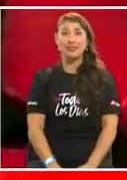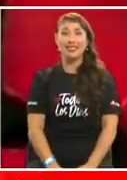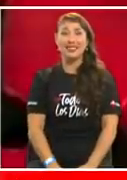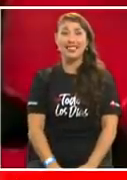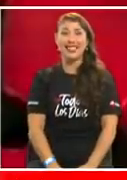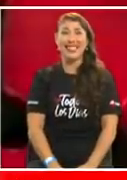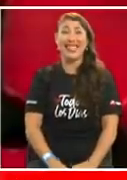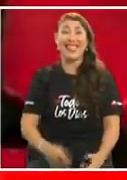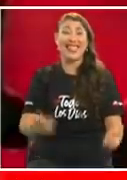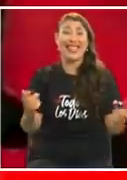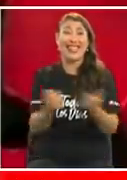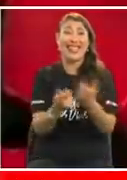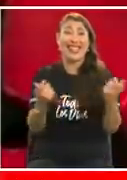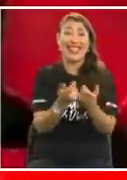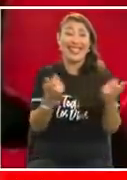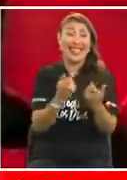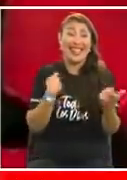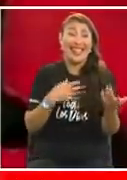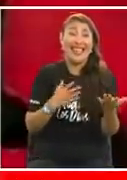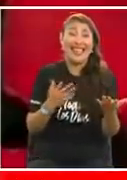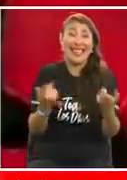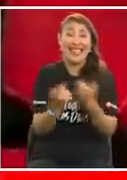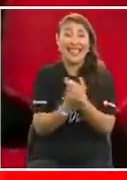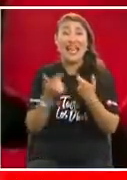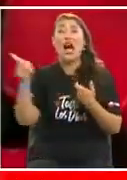Ya, que me cogí.